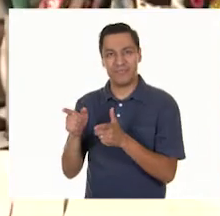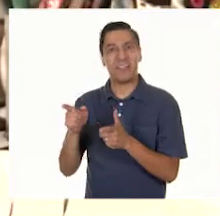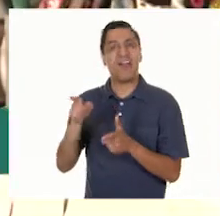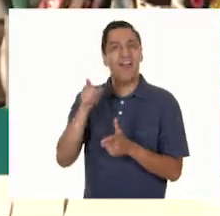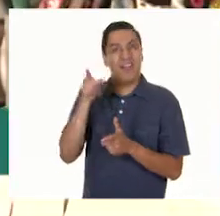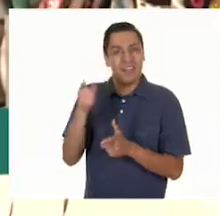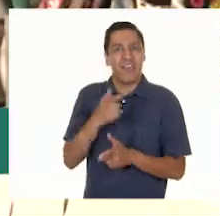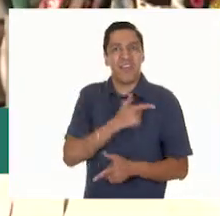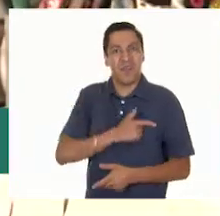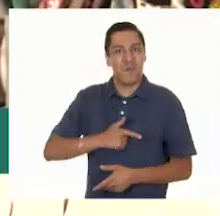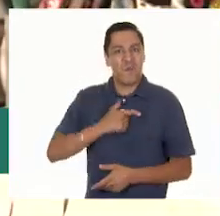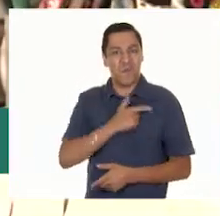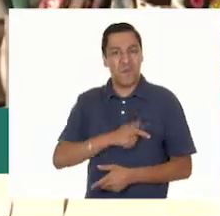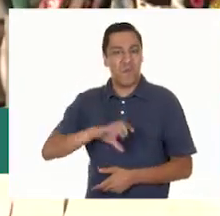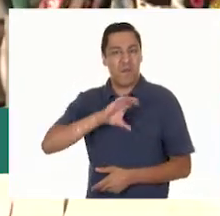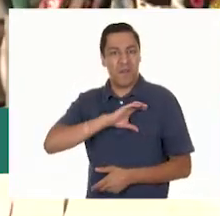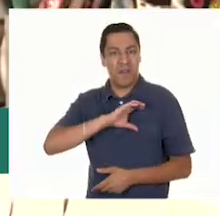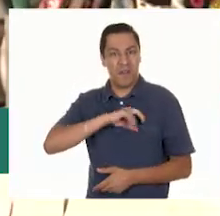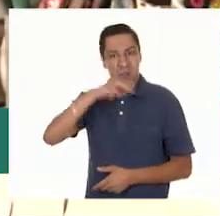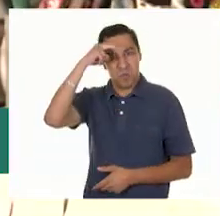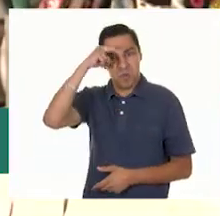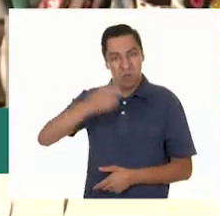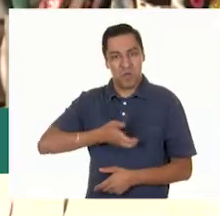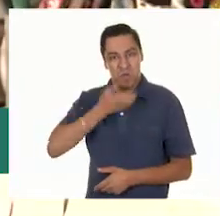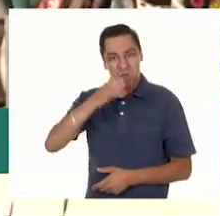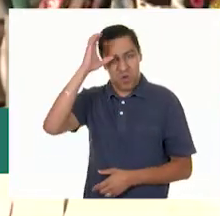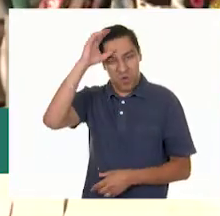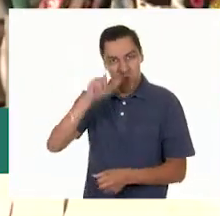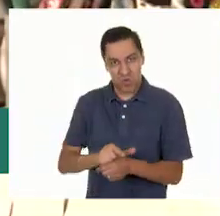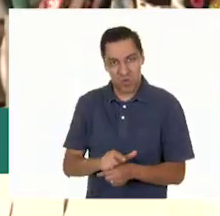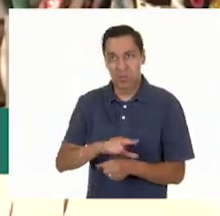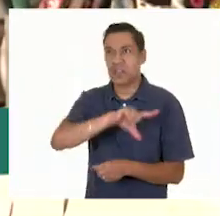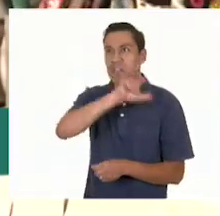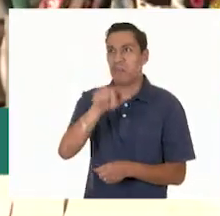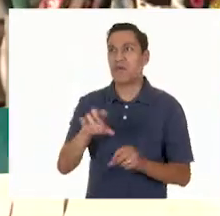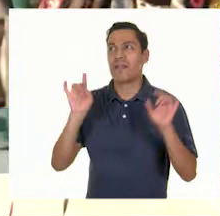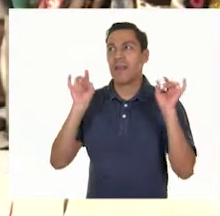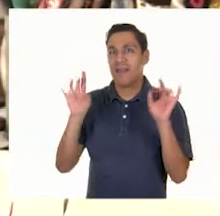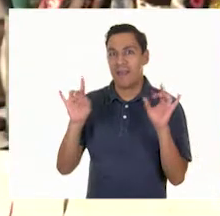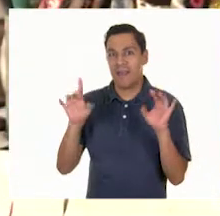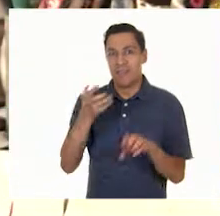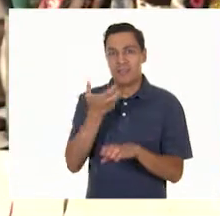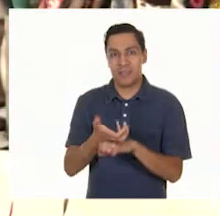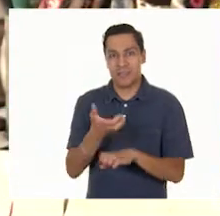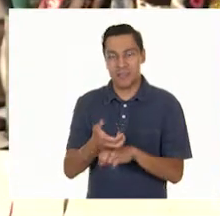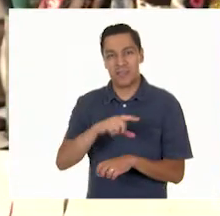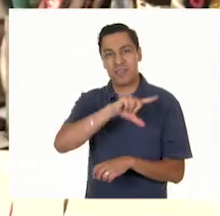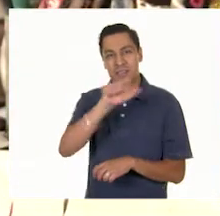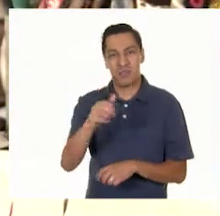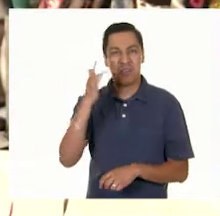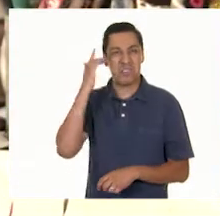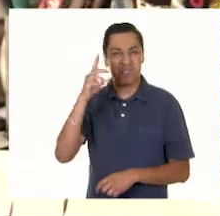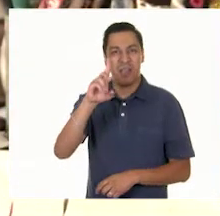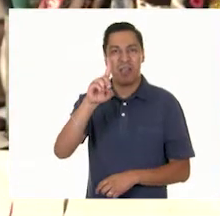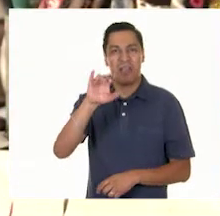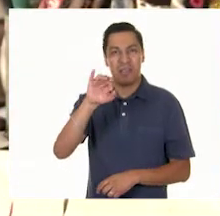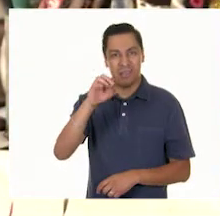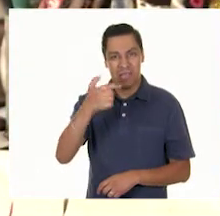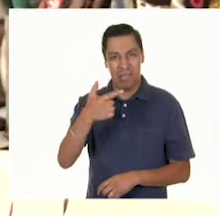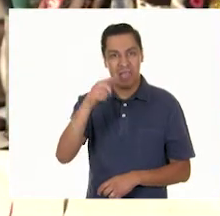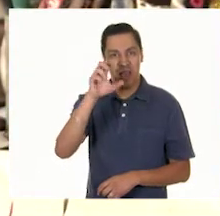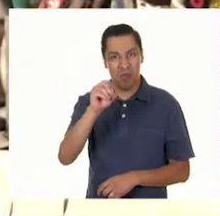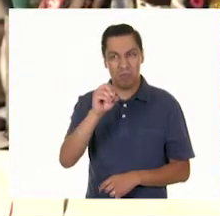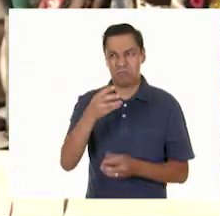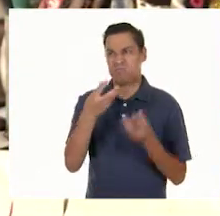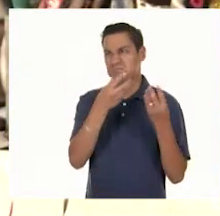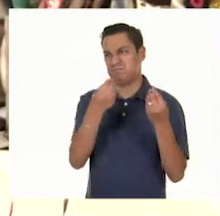ya después ya no invitado a los ángeles la sandía a